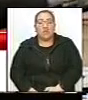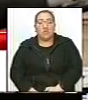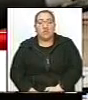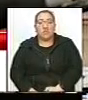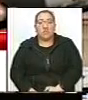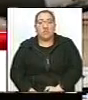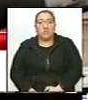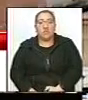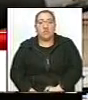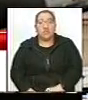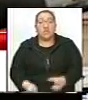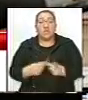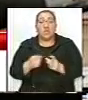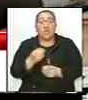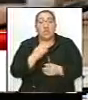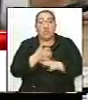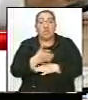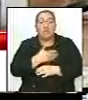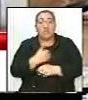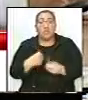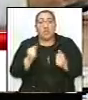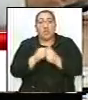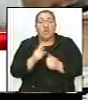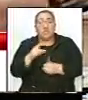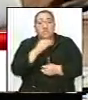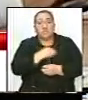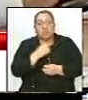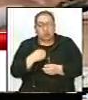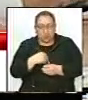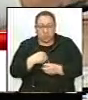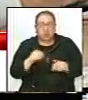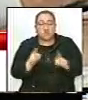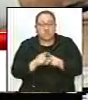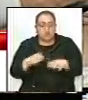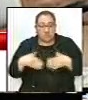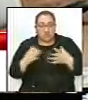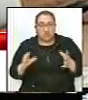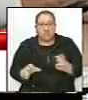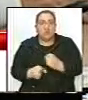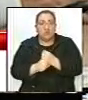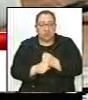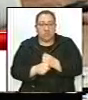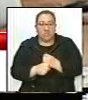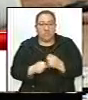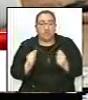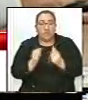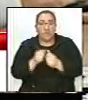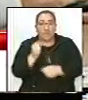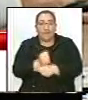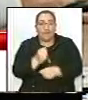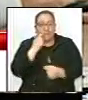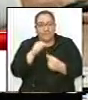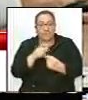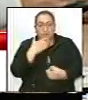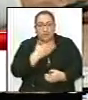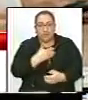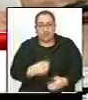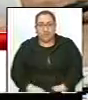través de la presidencia, a través del ministerio, del ministro también, para que se tome en cuenta, digamos, esta observación. Muchas gracias, presidente.